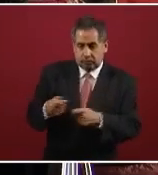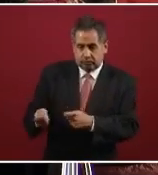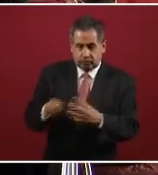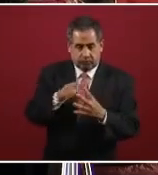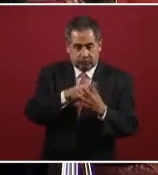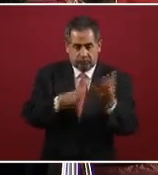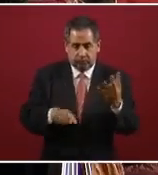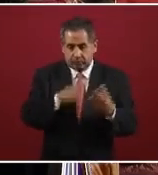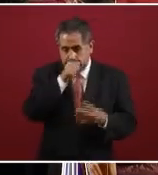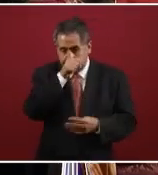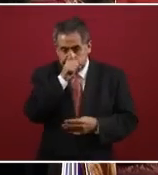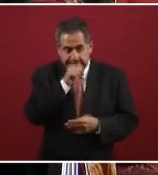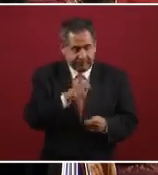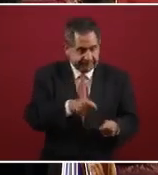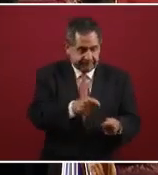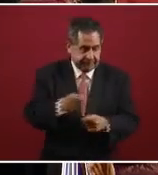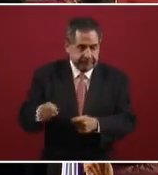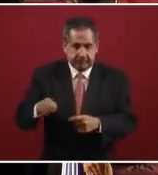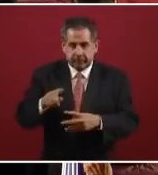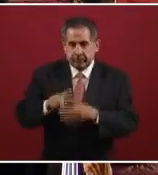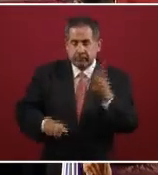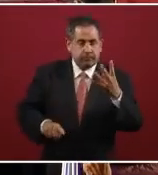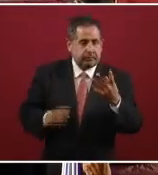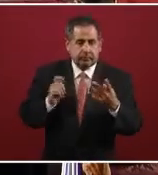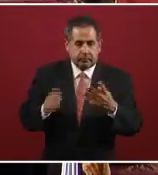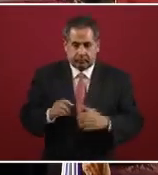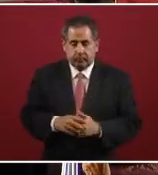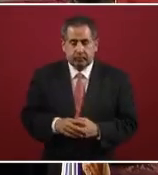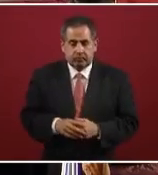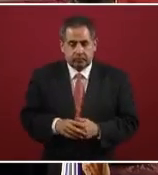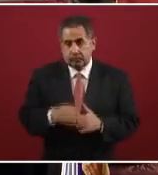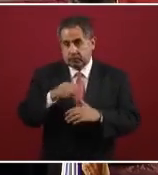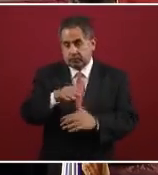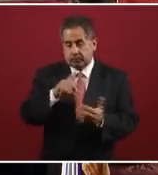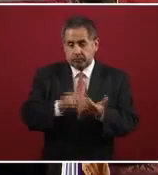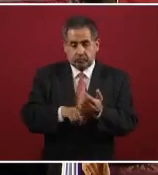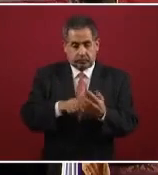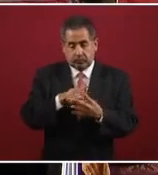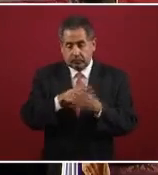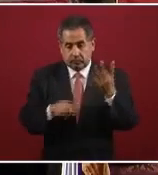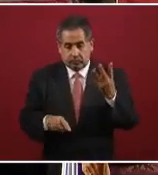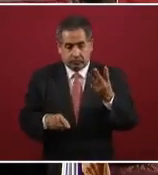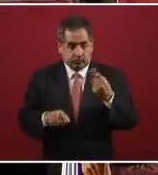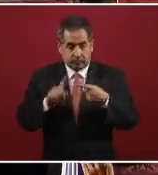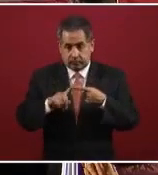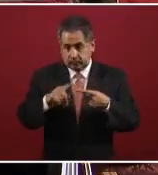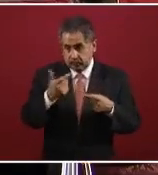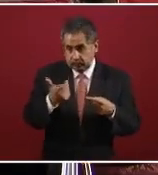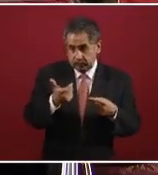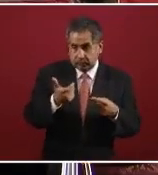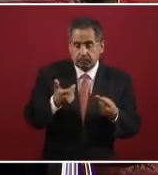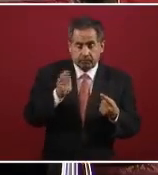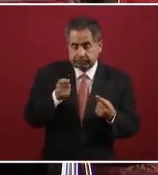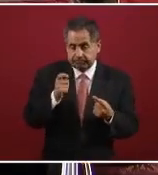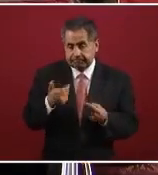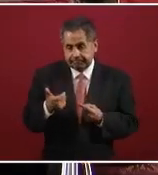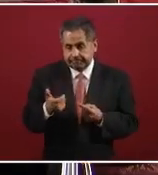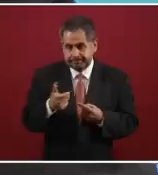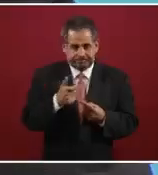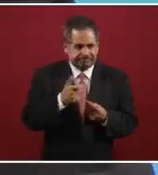fueron los bienes inmuebles en el caso de los del numerario o del